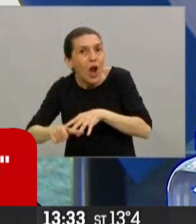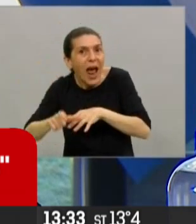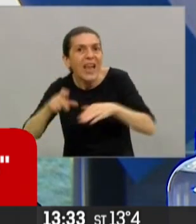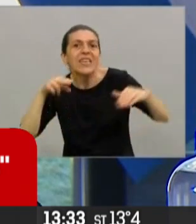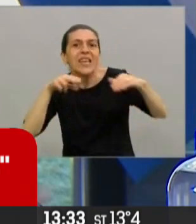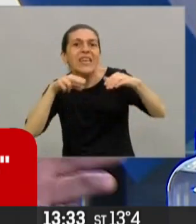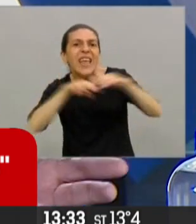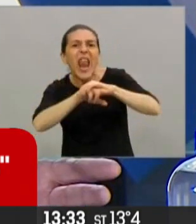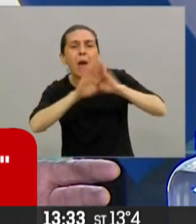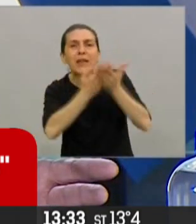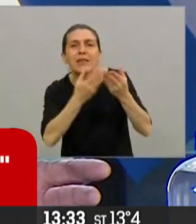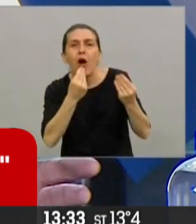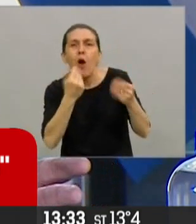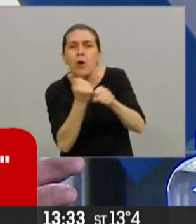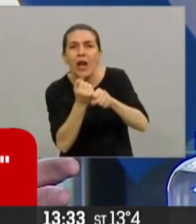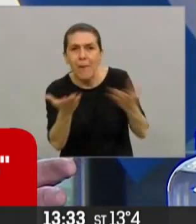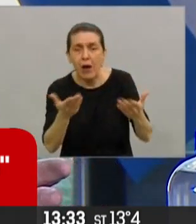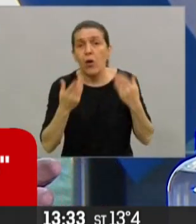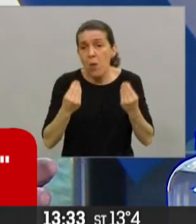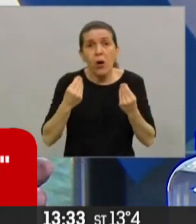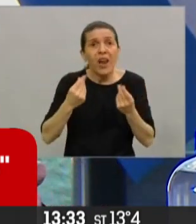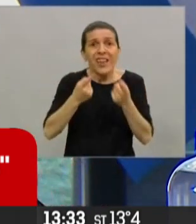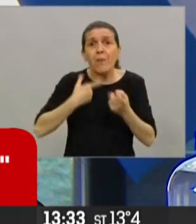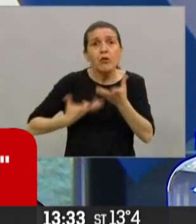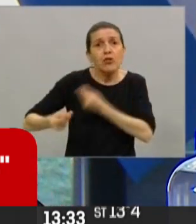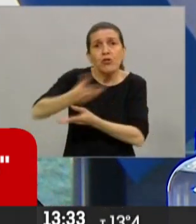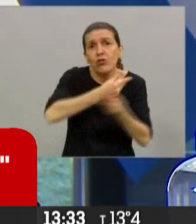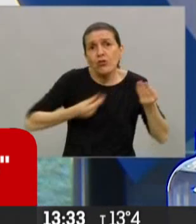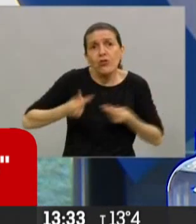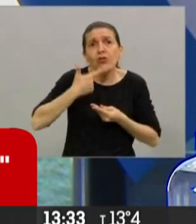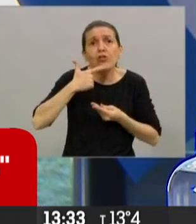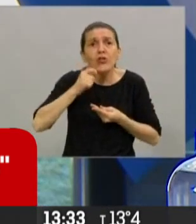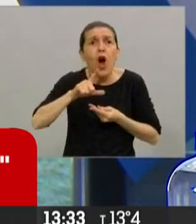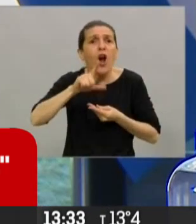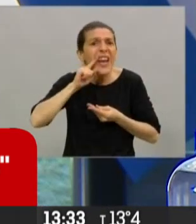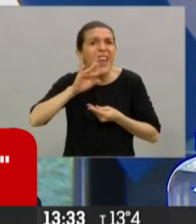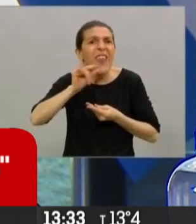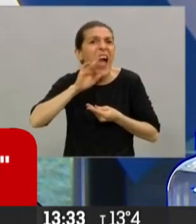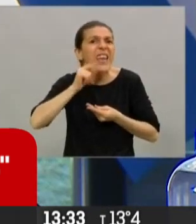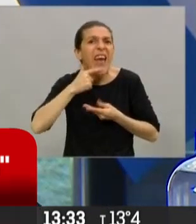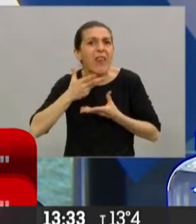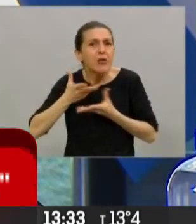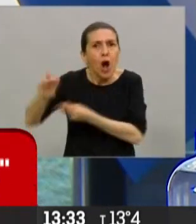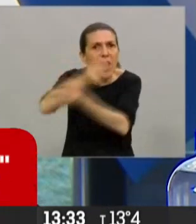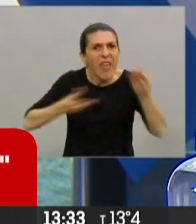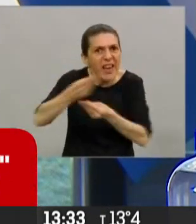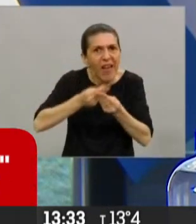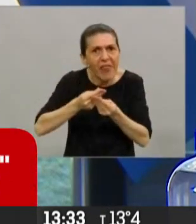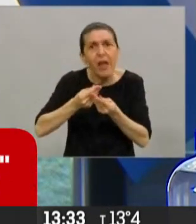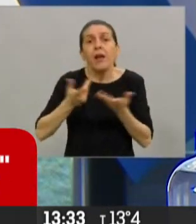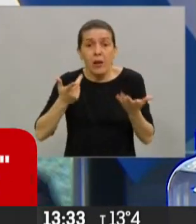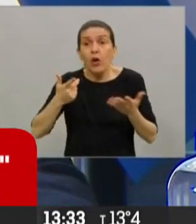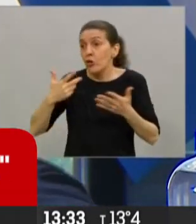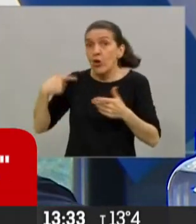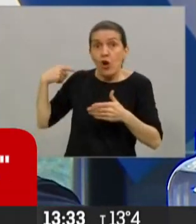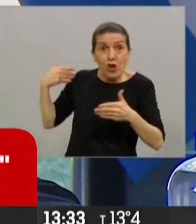esta historia porque habla de la solidaridad que nos hace falta en este tiempo. Nosotros, todo esto que hicimos, en gran medida es